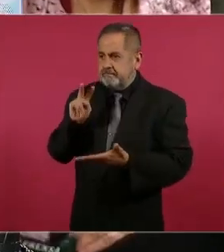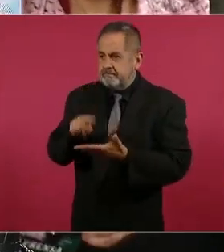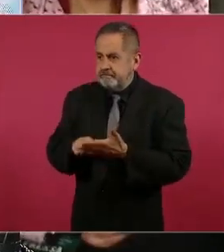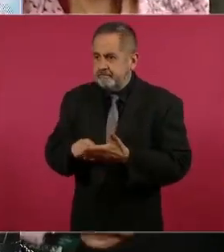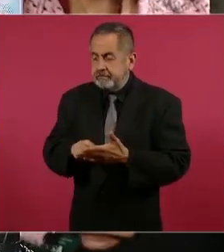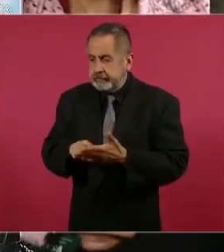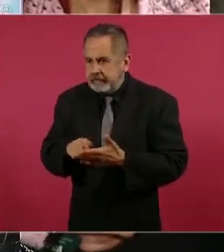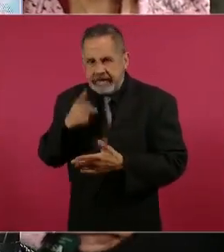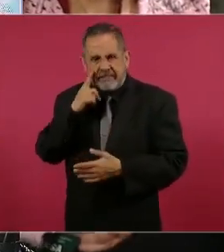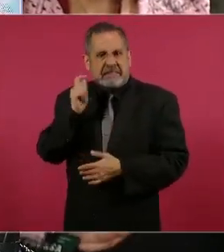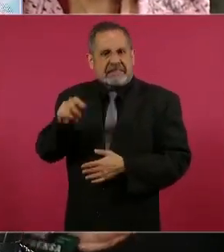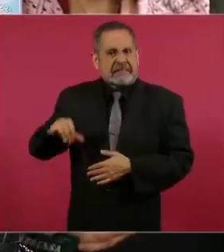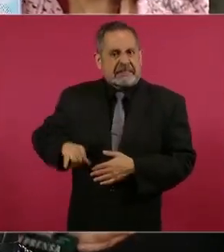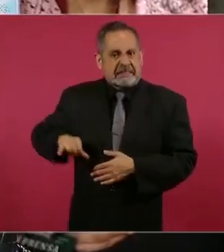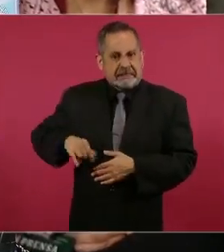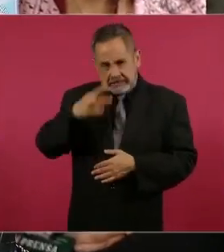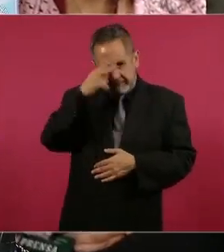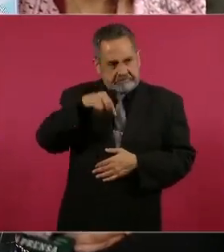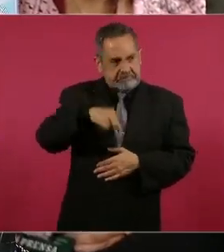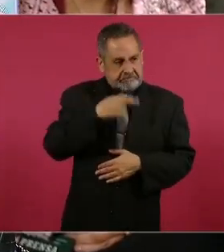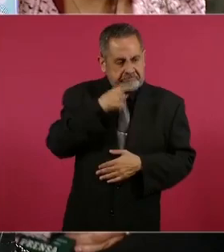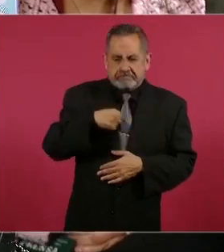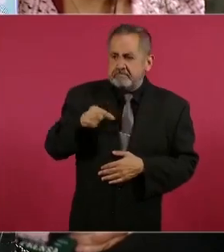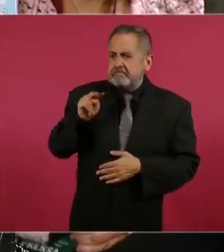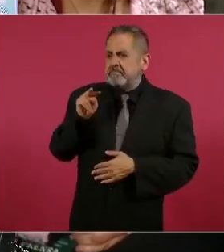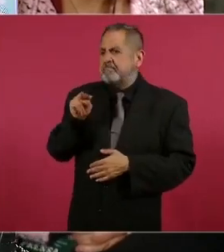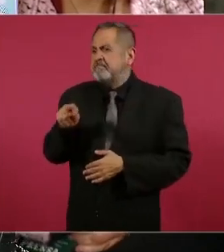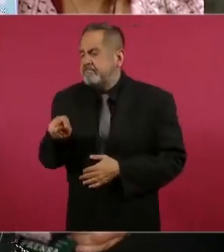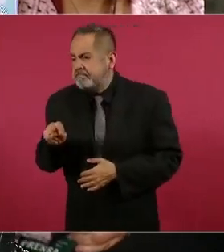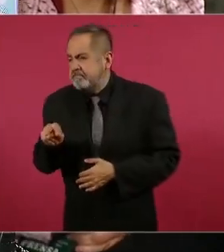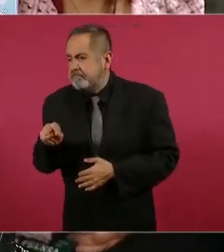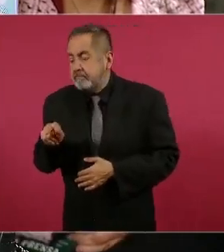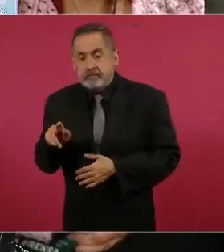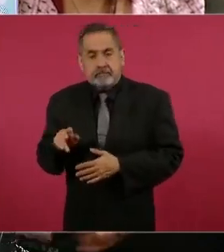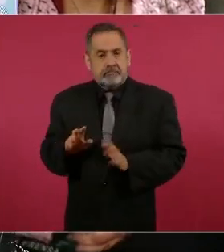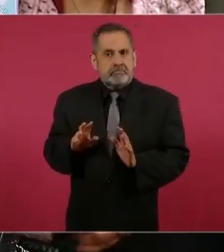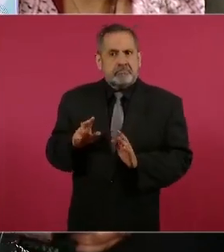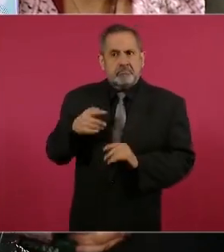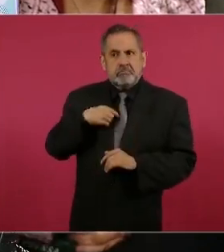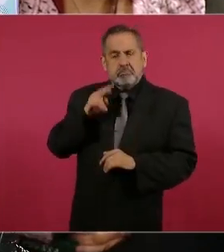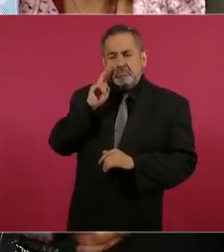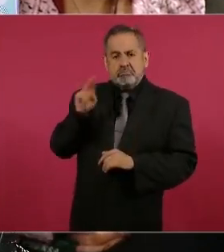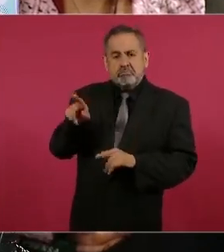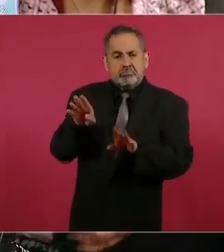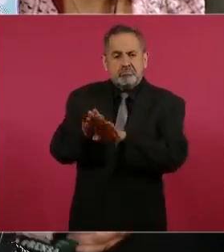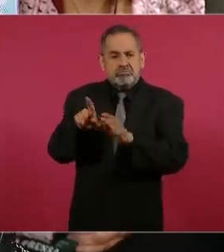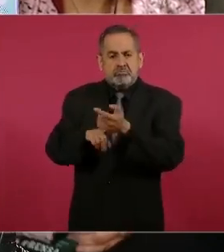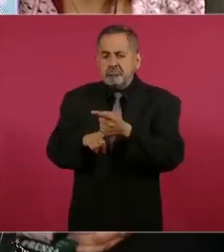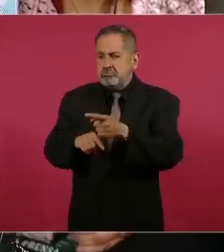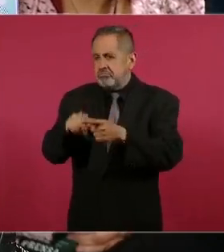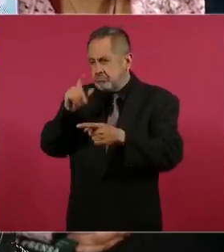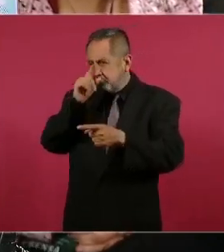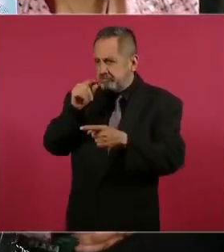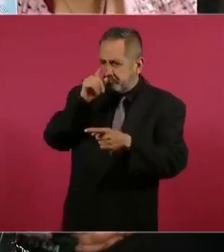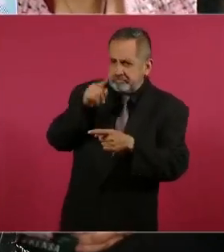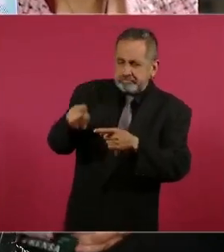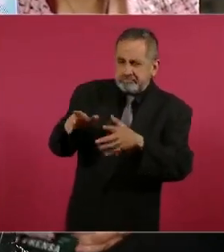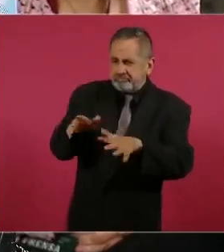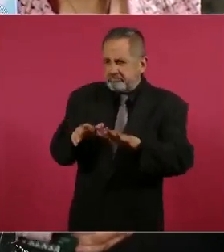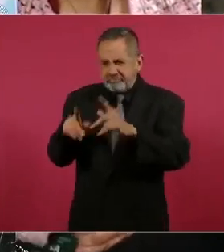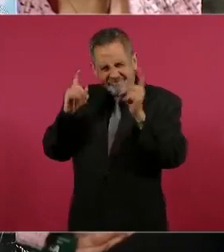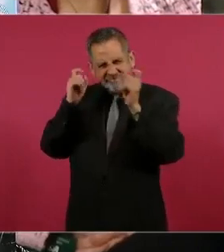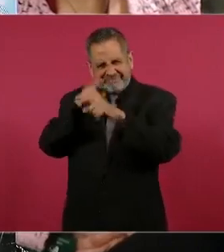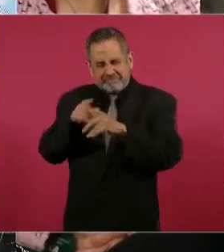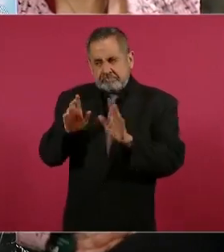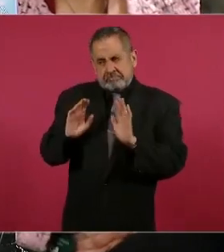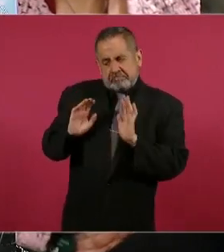por lo que usted nos había comentado. A simple vista, yo no percibí esta deficiencia del agua, es